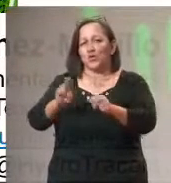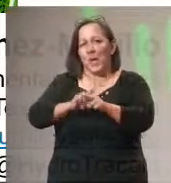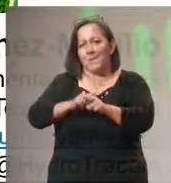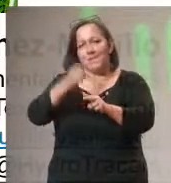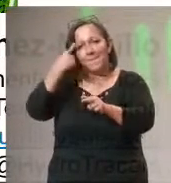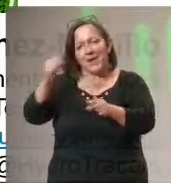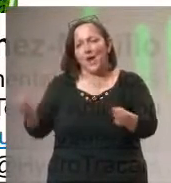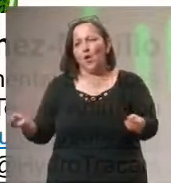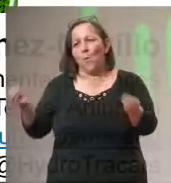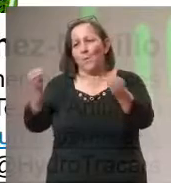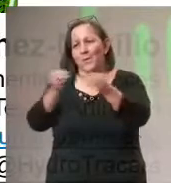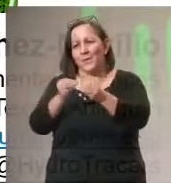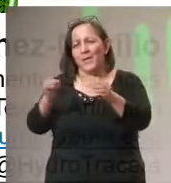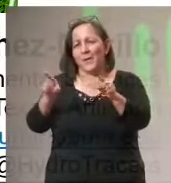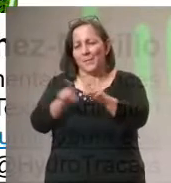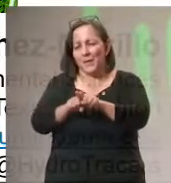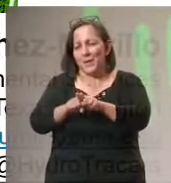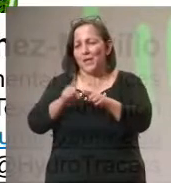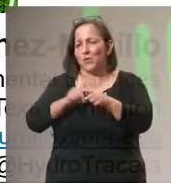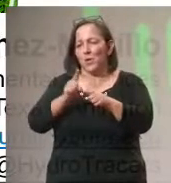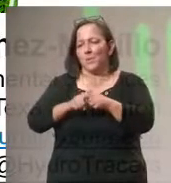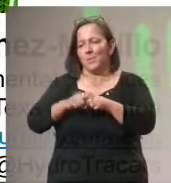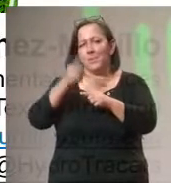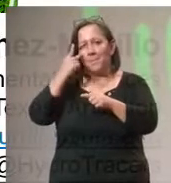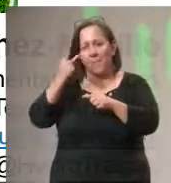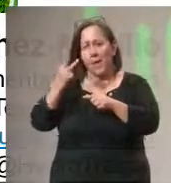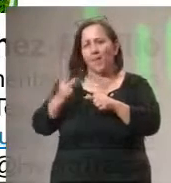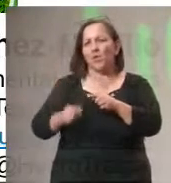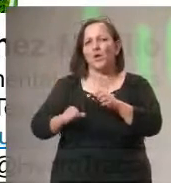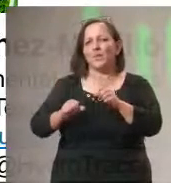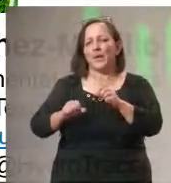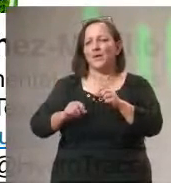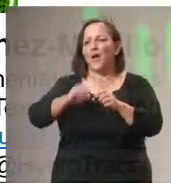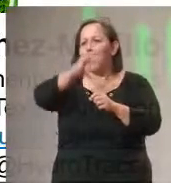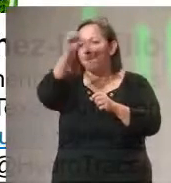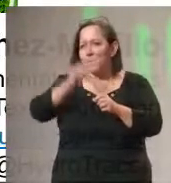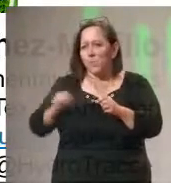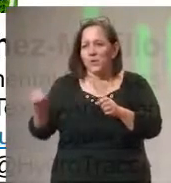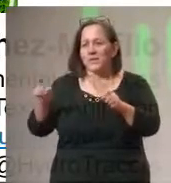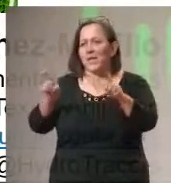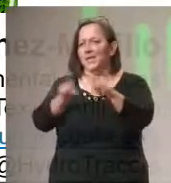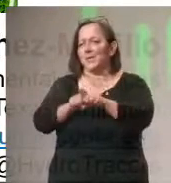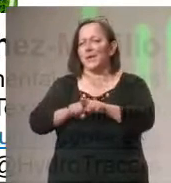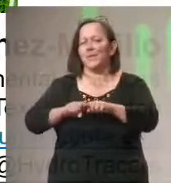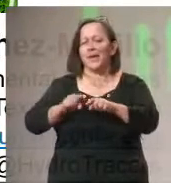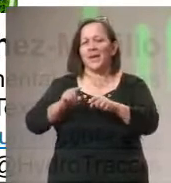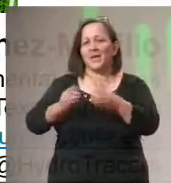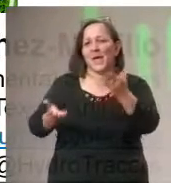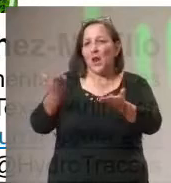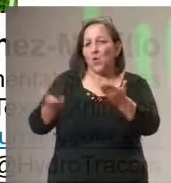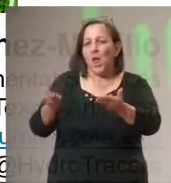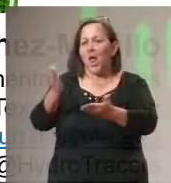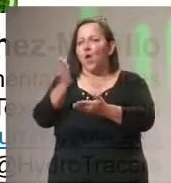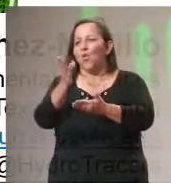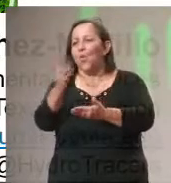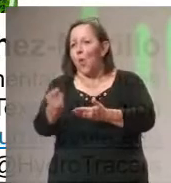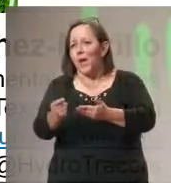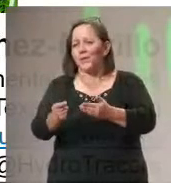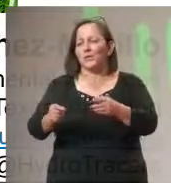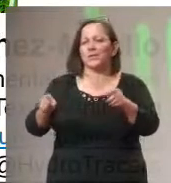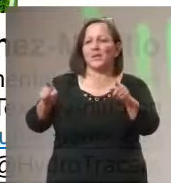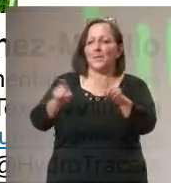para cerrar balances hídricos de igual forma, para calcular flujos. Y esa es una de las partes más interesantes